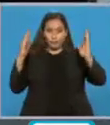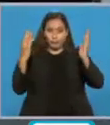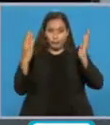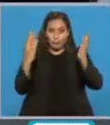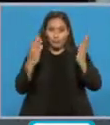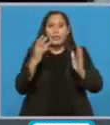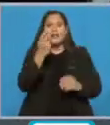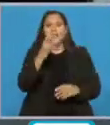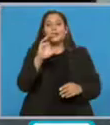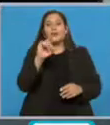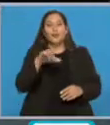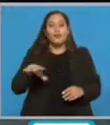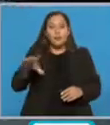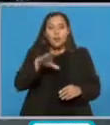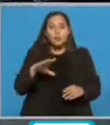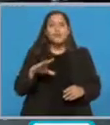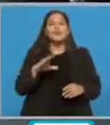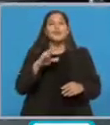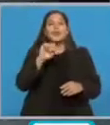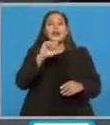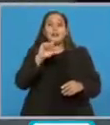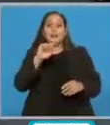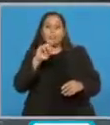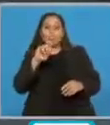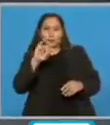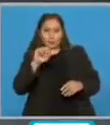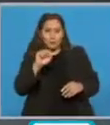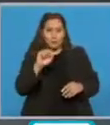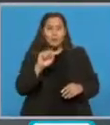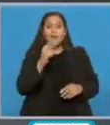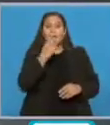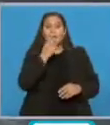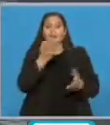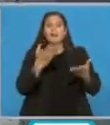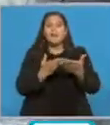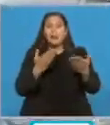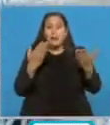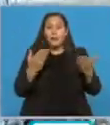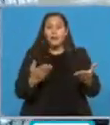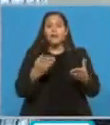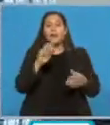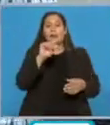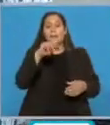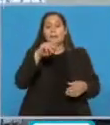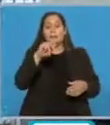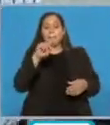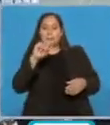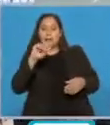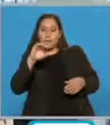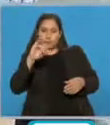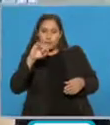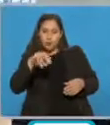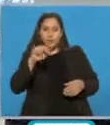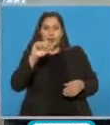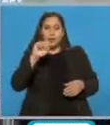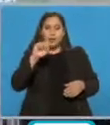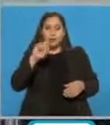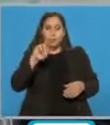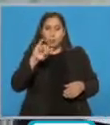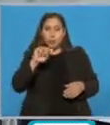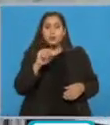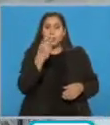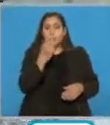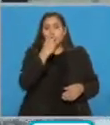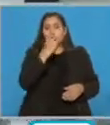colonia. La colonia Asturias, que aquí nos dicen que ahora ya también se llama Ampliación Asturias. ¿Y